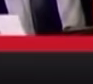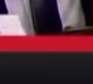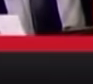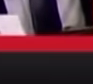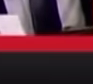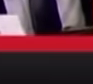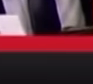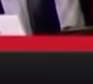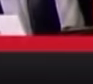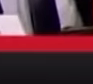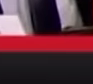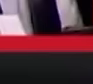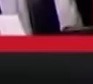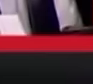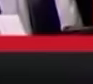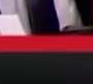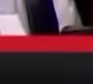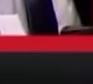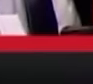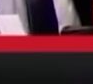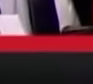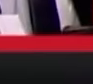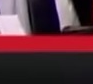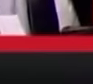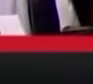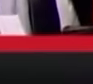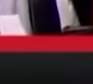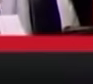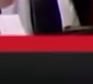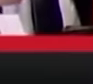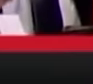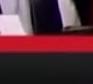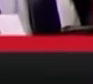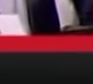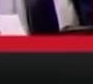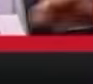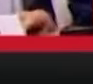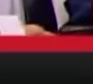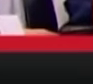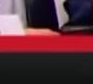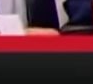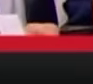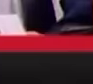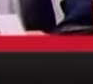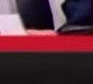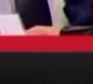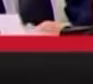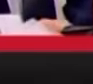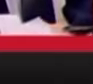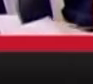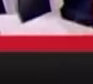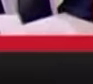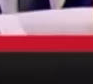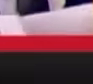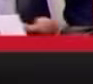Azul, Cantagallo y San Juan del Lurigancho. Es decir, que a través de esto se expresa,